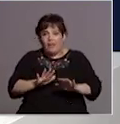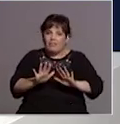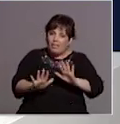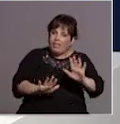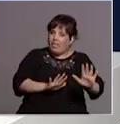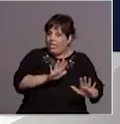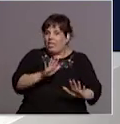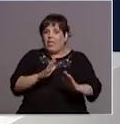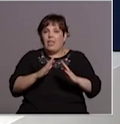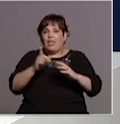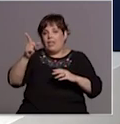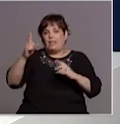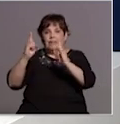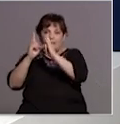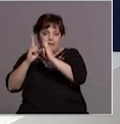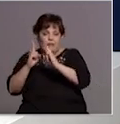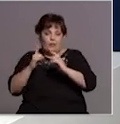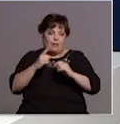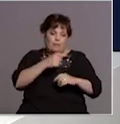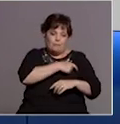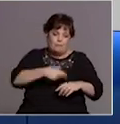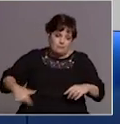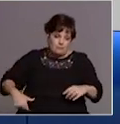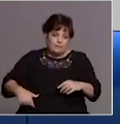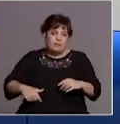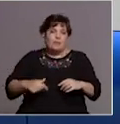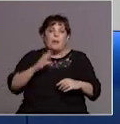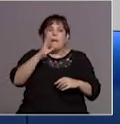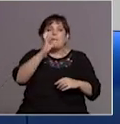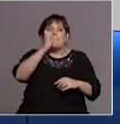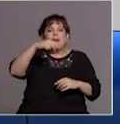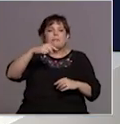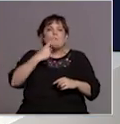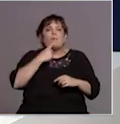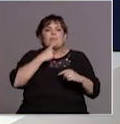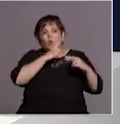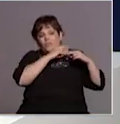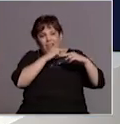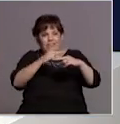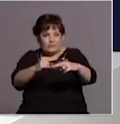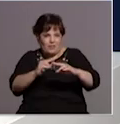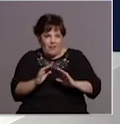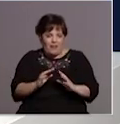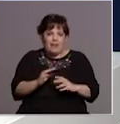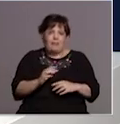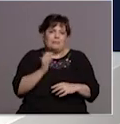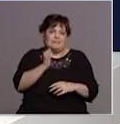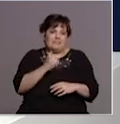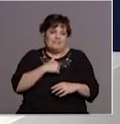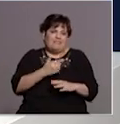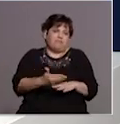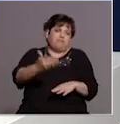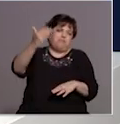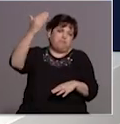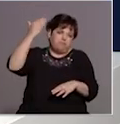tranquilidad entre la casa blanca y el congreso político tradicional pensar distinto trump es distinto trampa que el si viene del bien